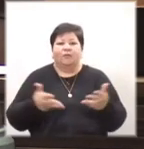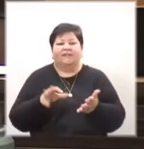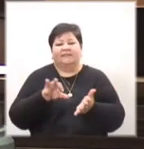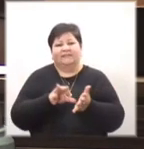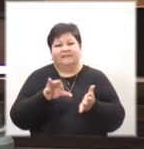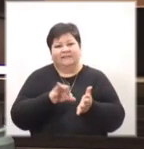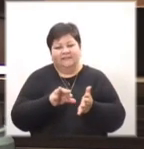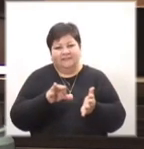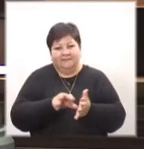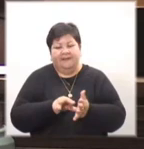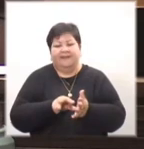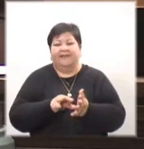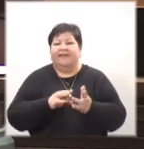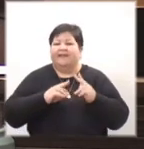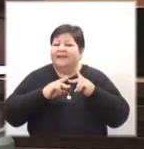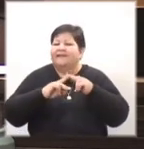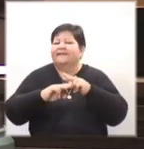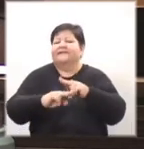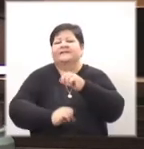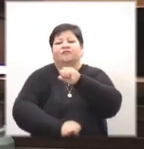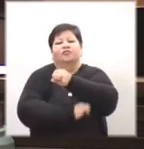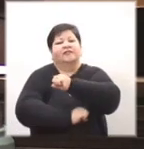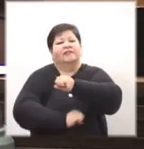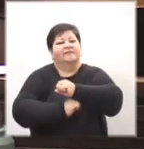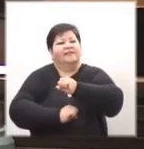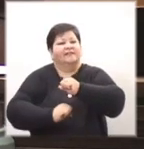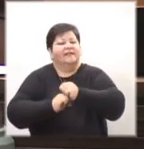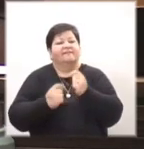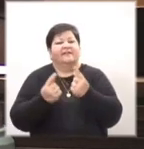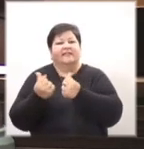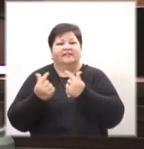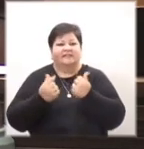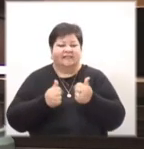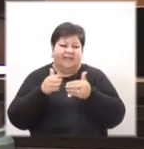la sostenibilidad financiera a mediano y largo plazo,